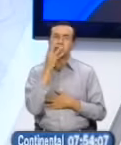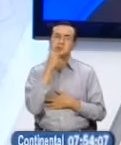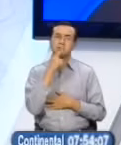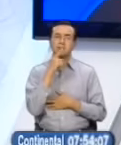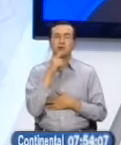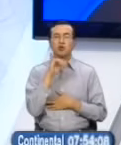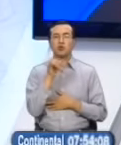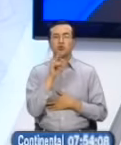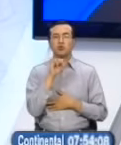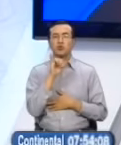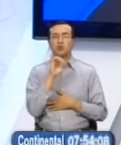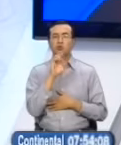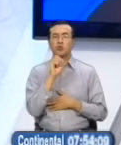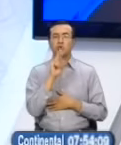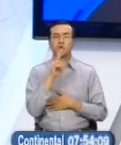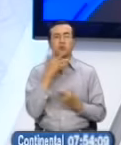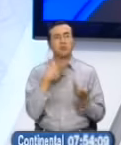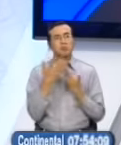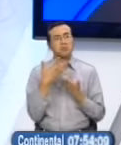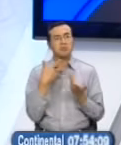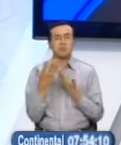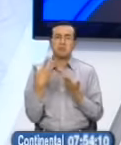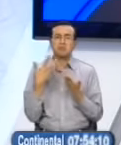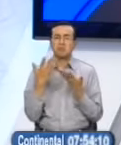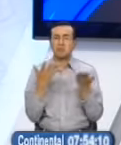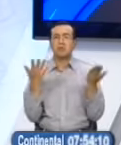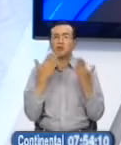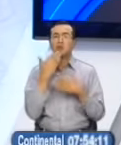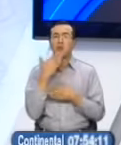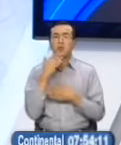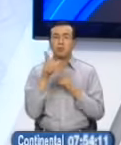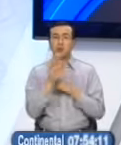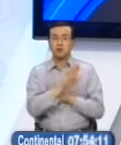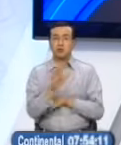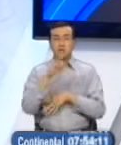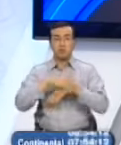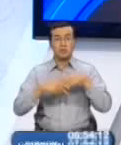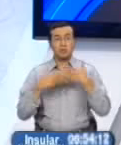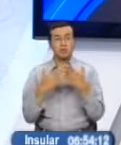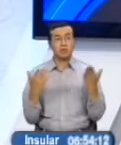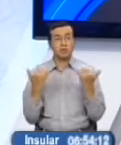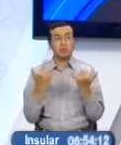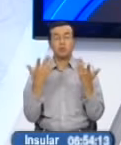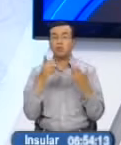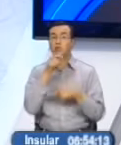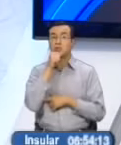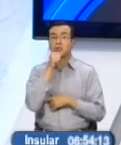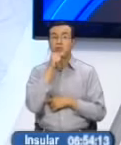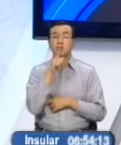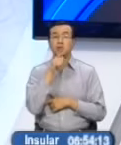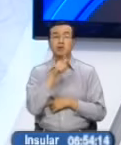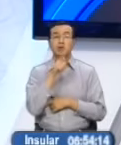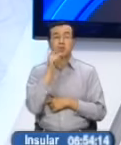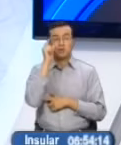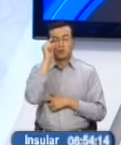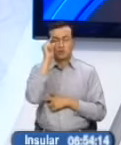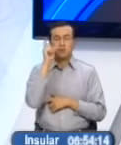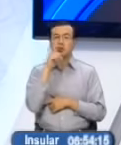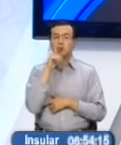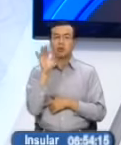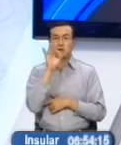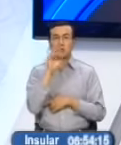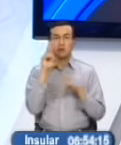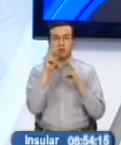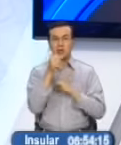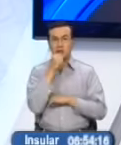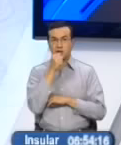con Junior Sornosa, es un espacio digital dedicado para los hinchas sudamericanos. En esta ocasión, quien se puso al frente del